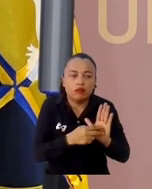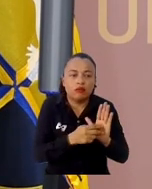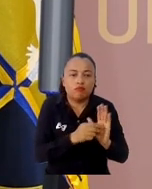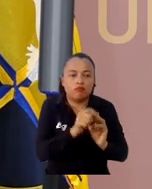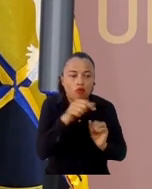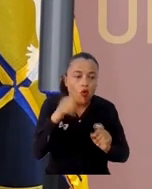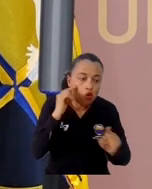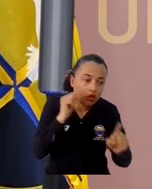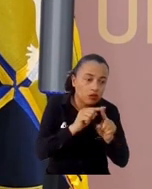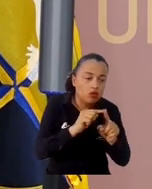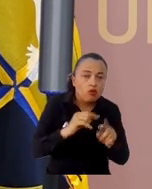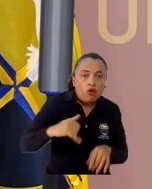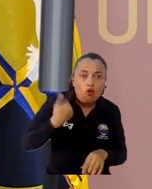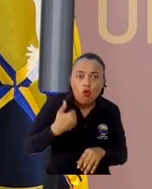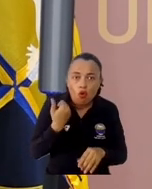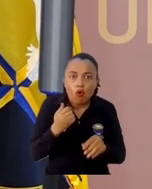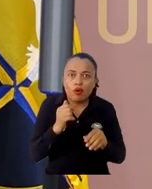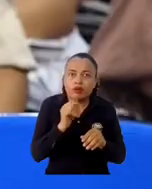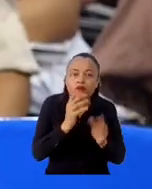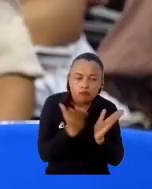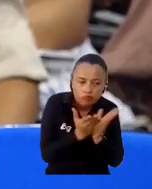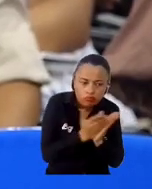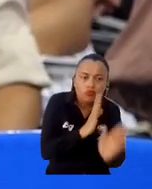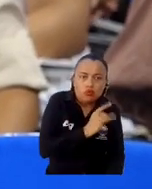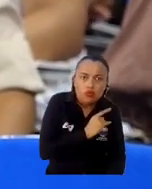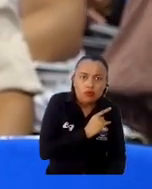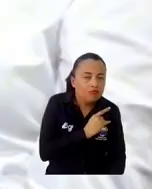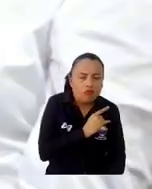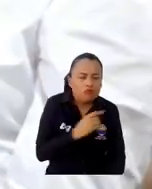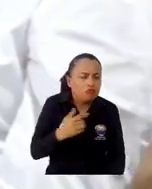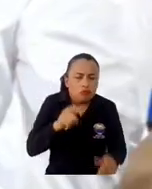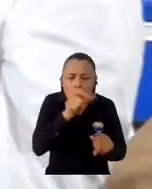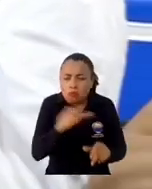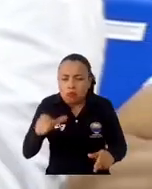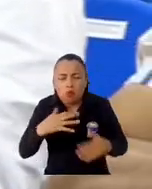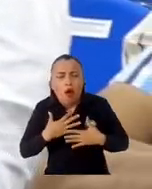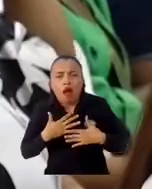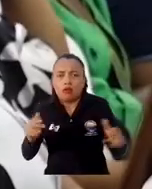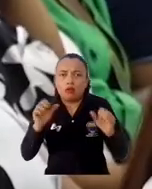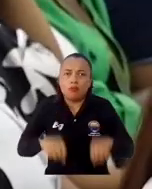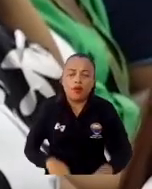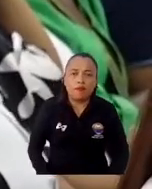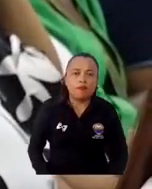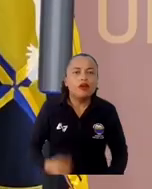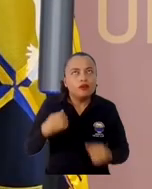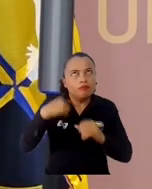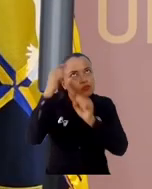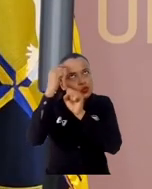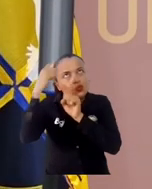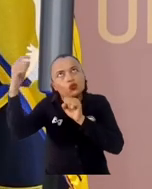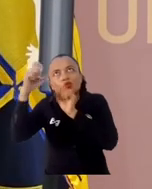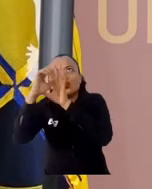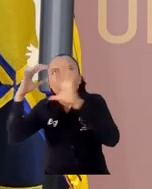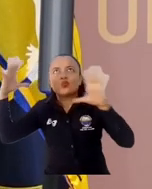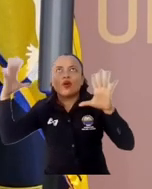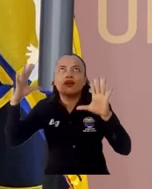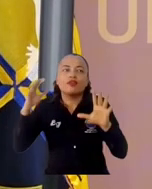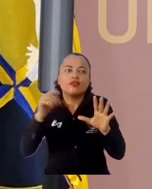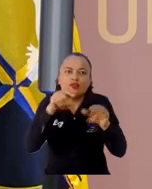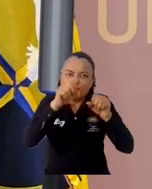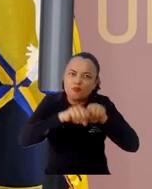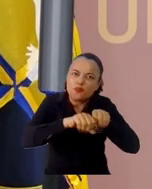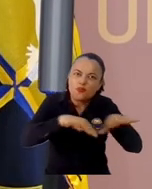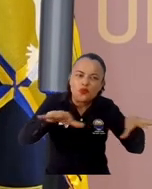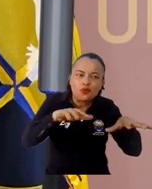solamente para los jóvenes, sino es para cualquier persona en cualquier momento de su vida. Y yo sueño con que recuperemos la dignidad de lo público y volvamos a creer que